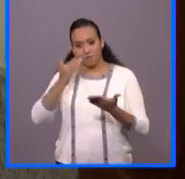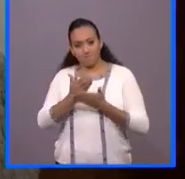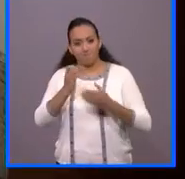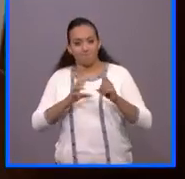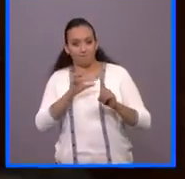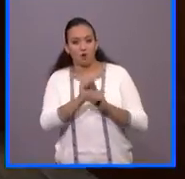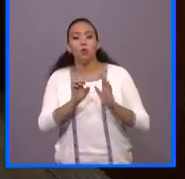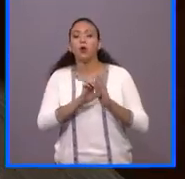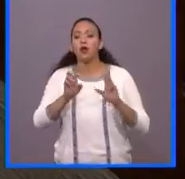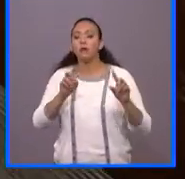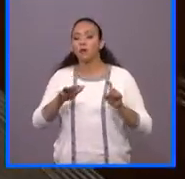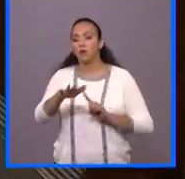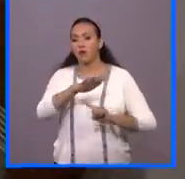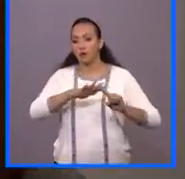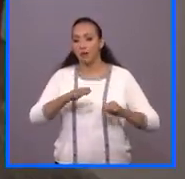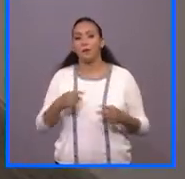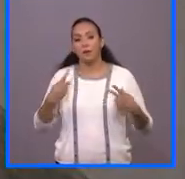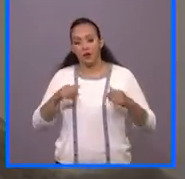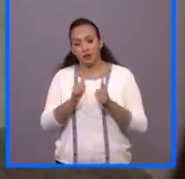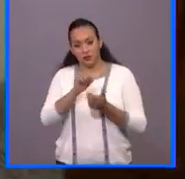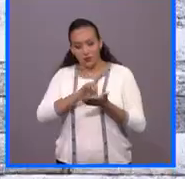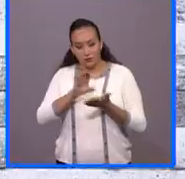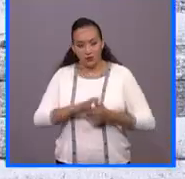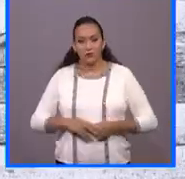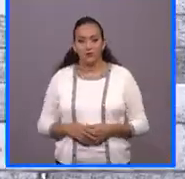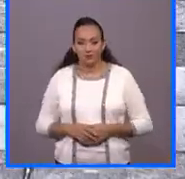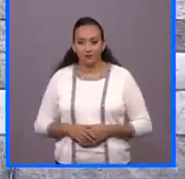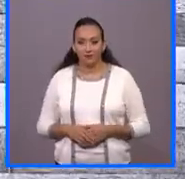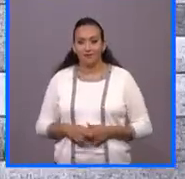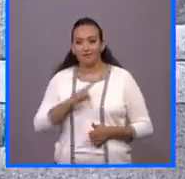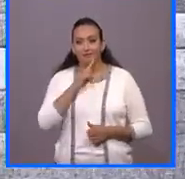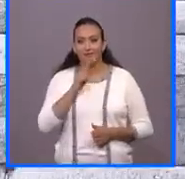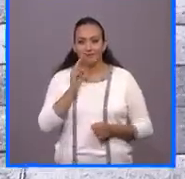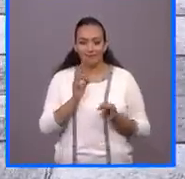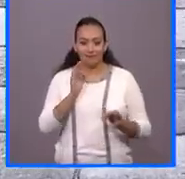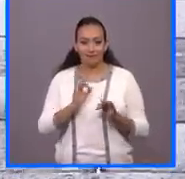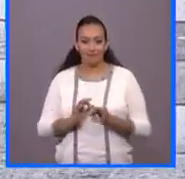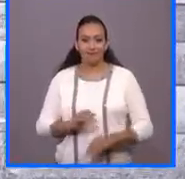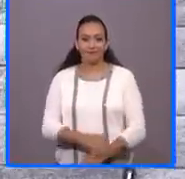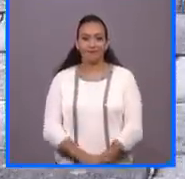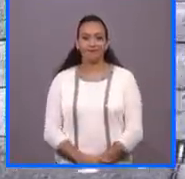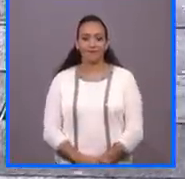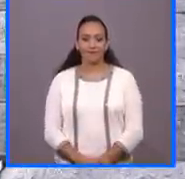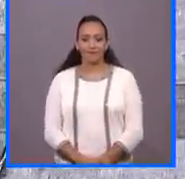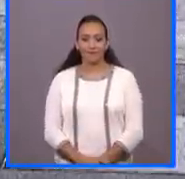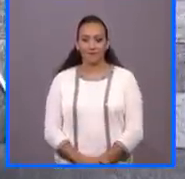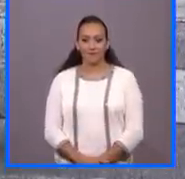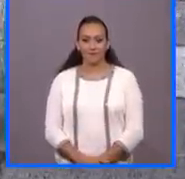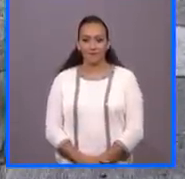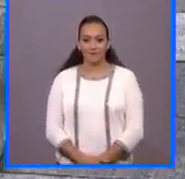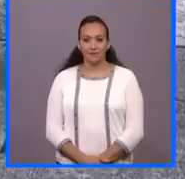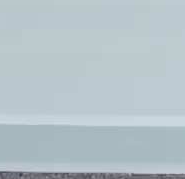justicia en casos relacionados con personas con discapacidad. Para el canal del Poder Judicial de la Federación, Lorena Sánchez